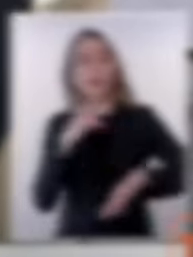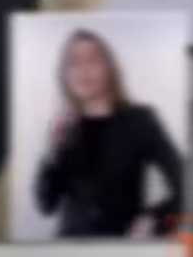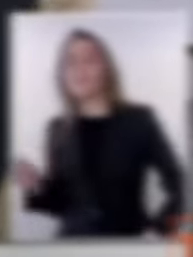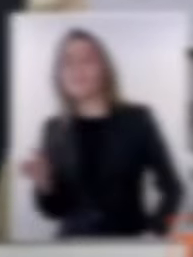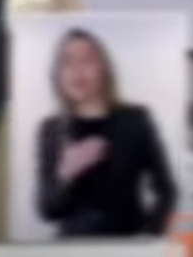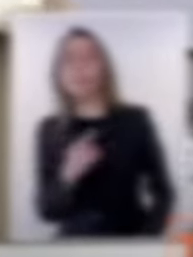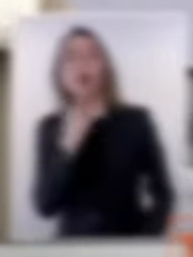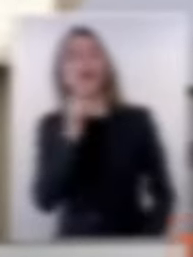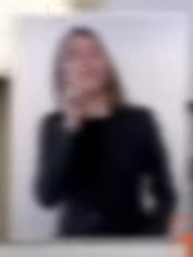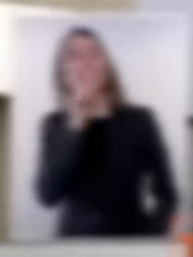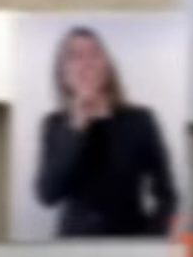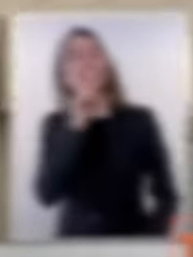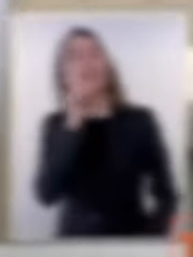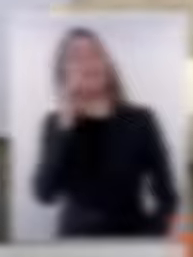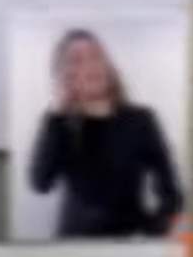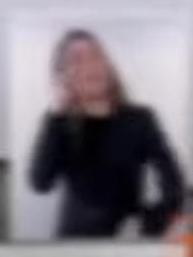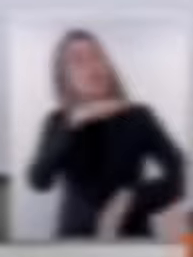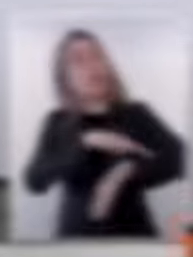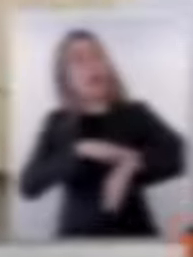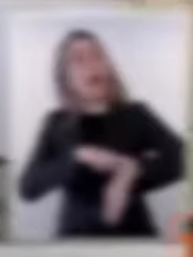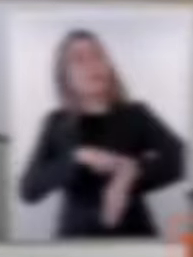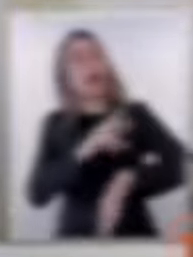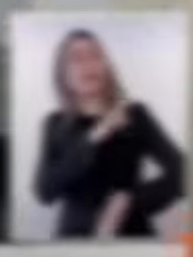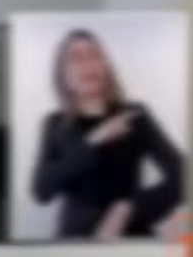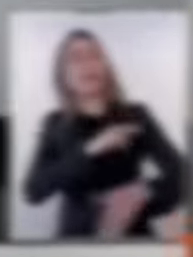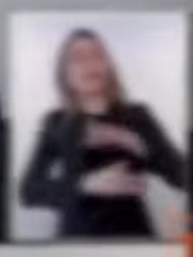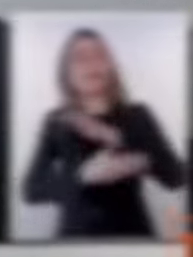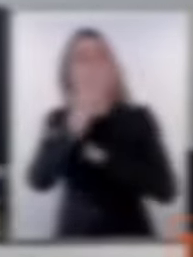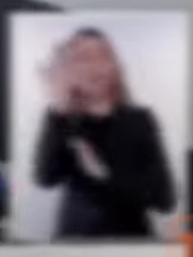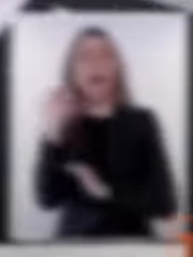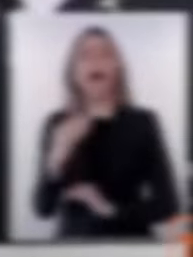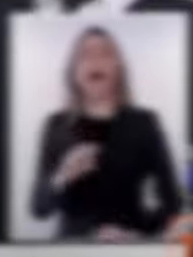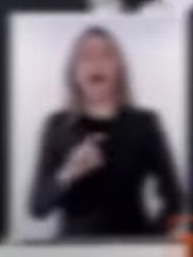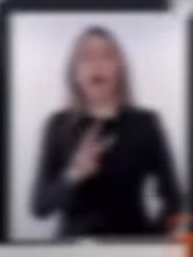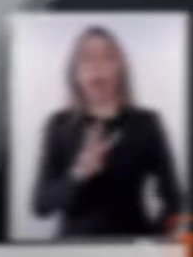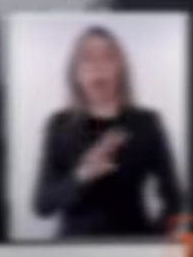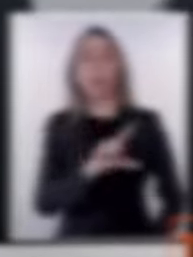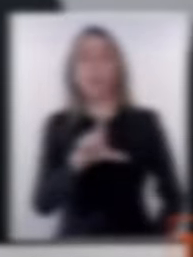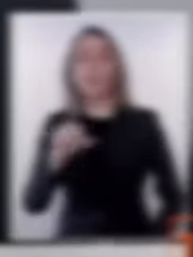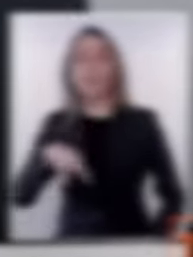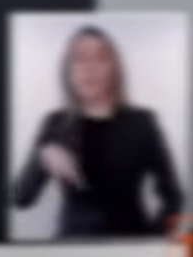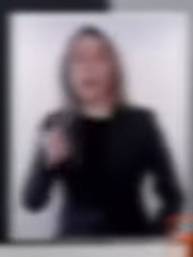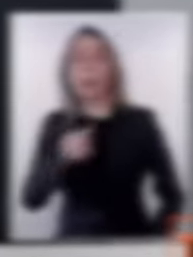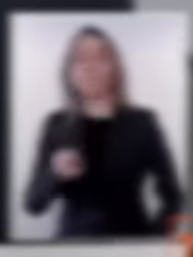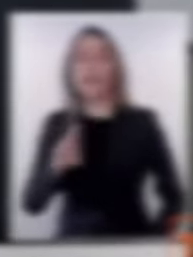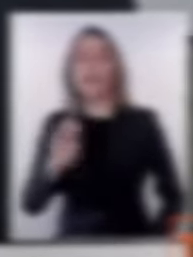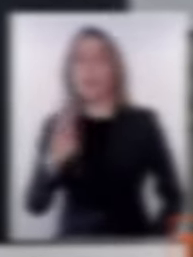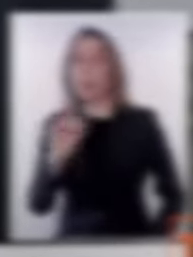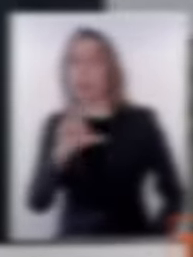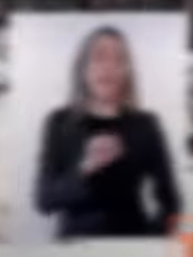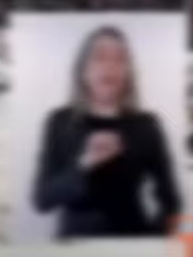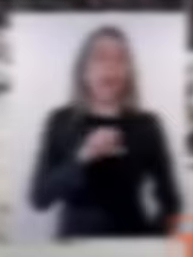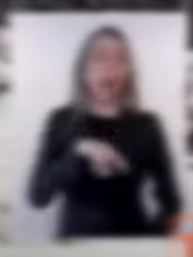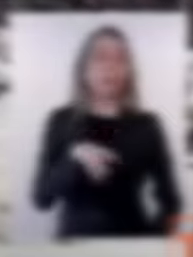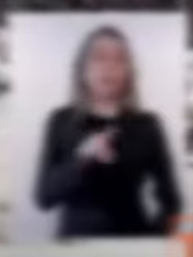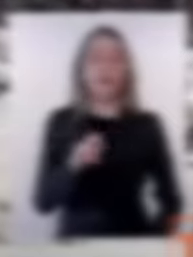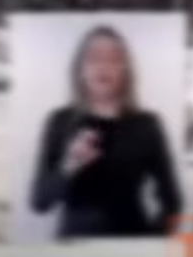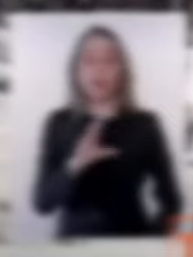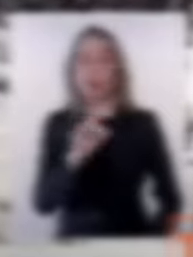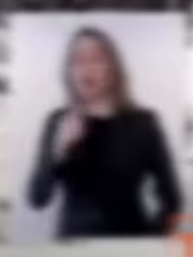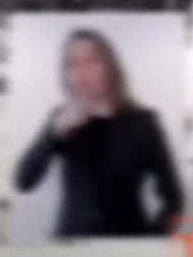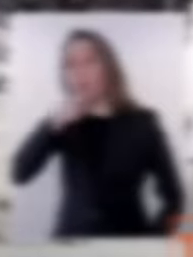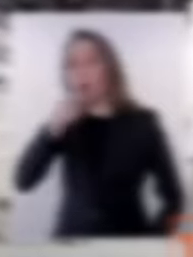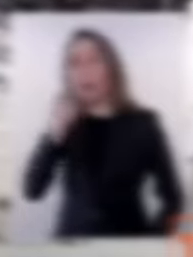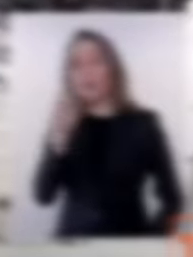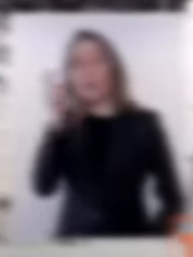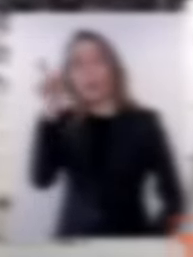¿Quién era el comandante en jefe de la Armada en... Williams. Williams, creo yo, era el comandante. Sí. Usted lo ve